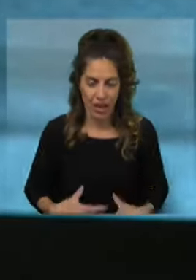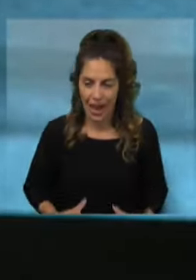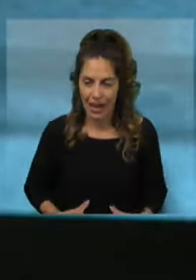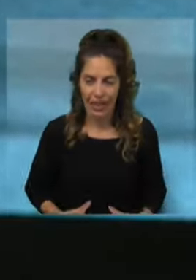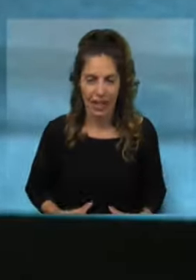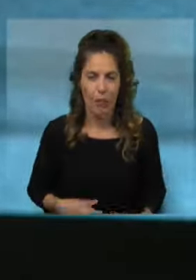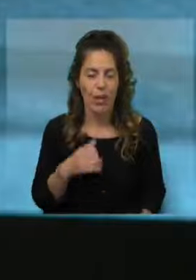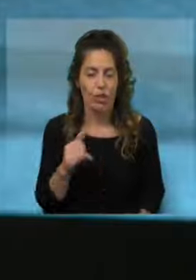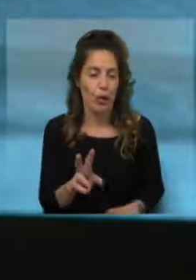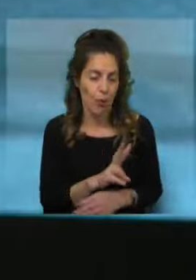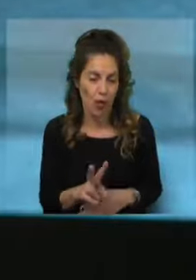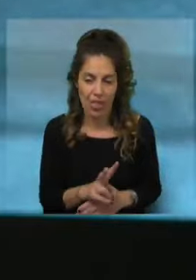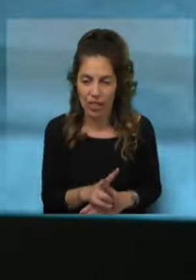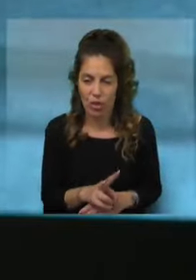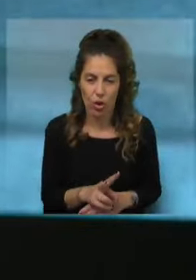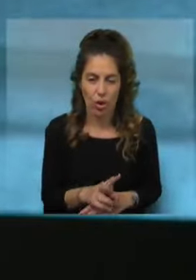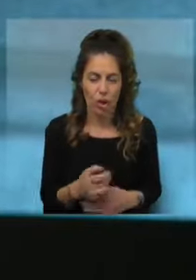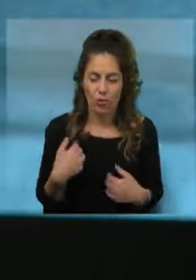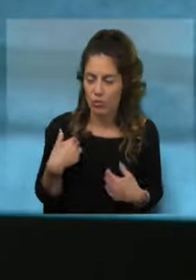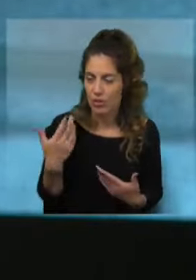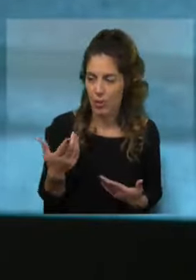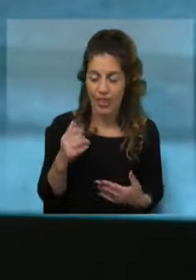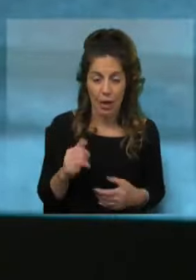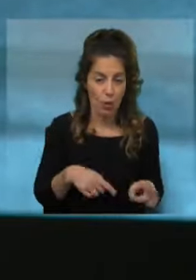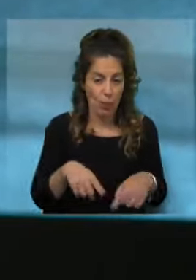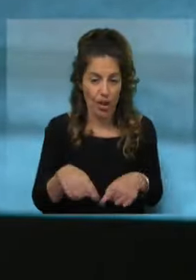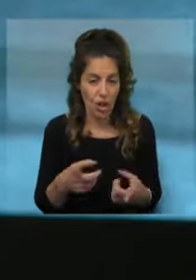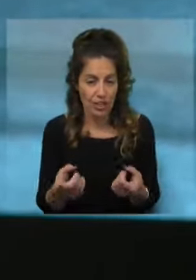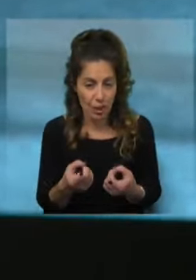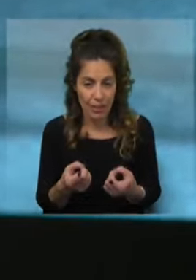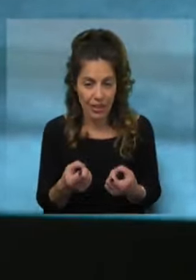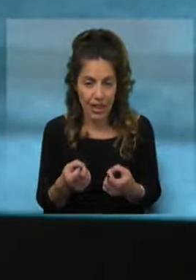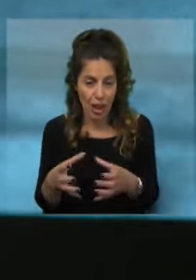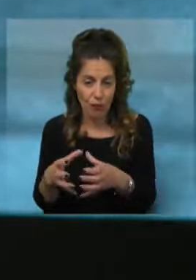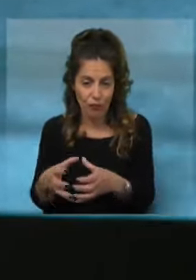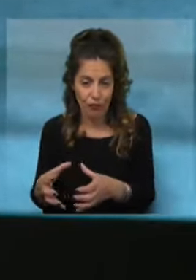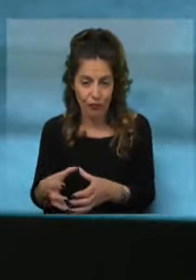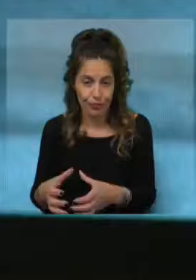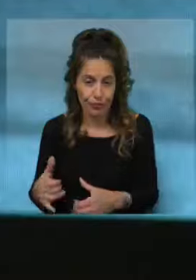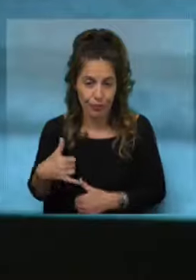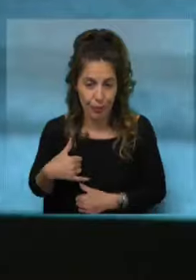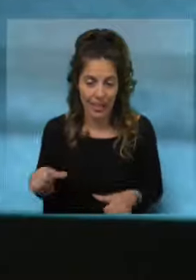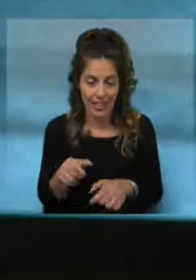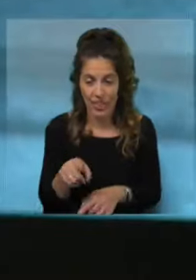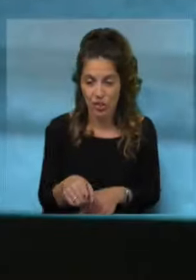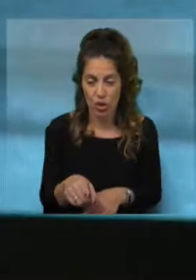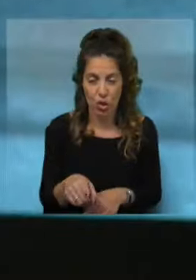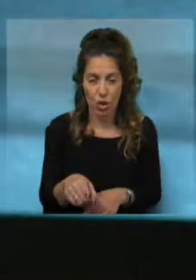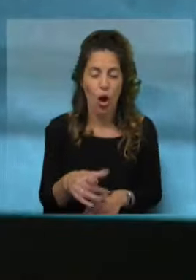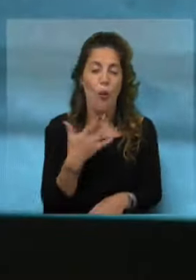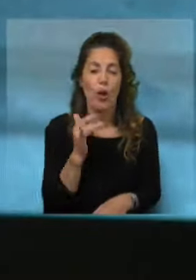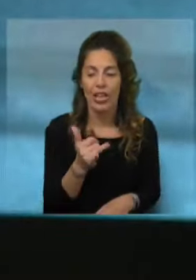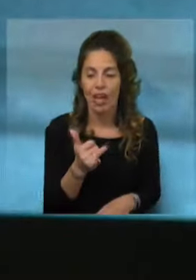estuviéramos cuidándonos y uno dice pero tenemos toda una burocracia que No necesariamente las fuerzas armadas tendrían que hacer esas tareas por ejemplo